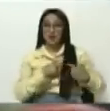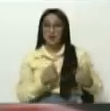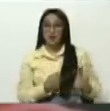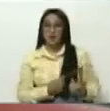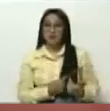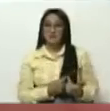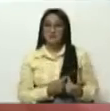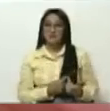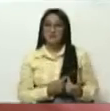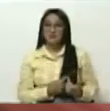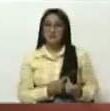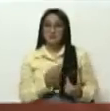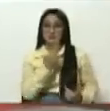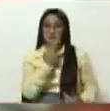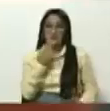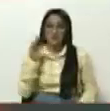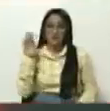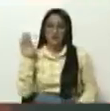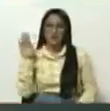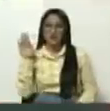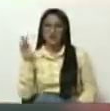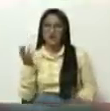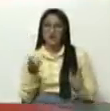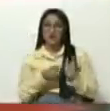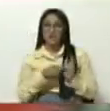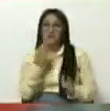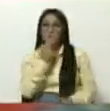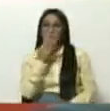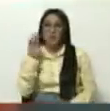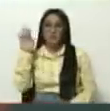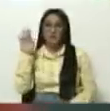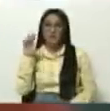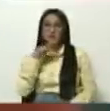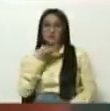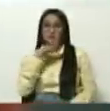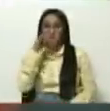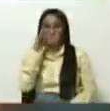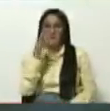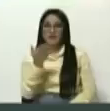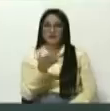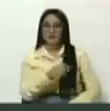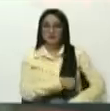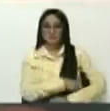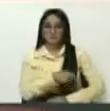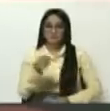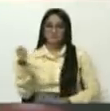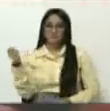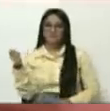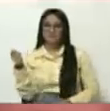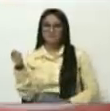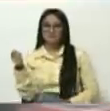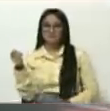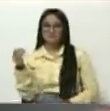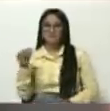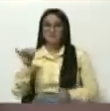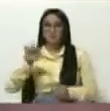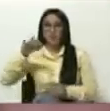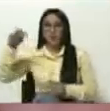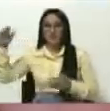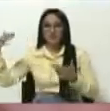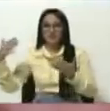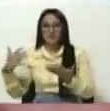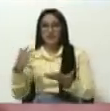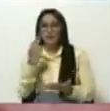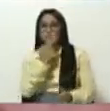para jurar. Vamos a repetir el juramento del Padre con su espada desenvainada, el del Monte Sacro. Es